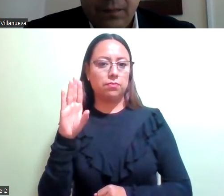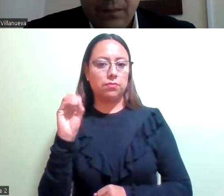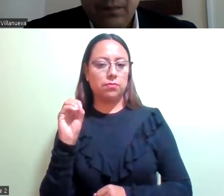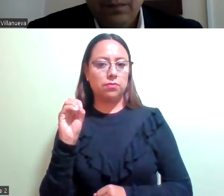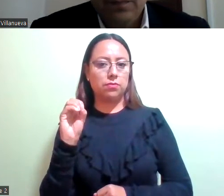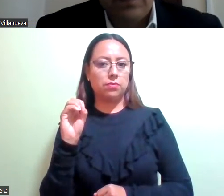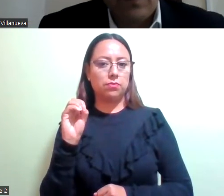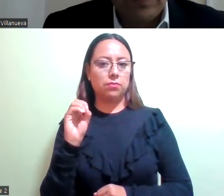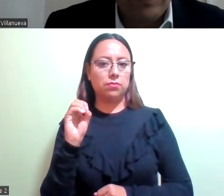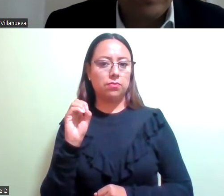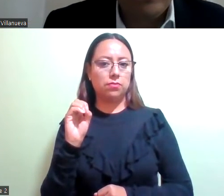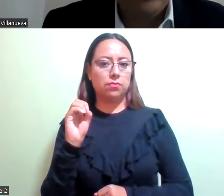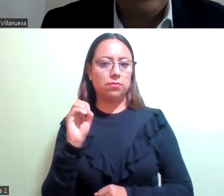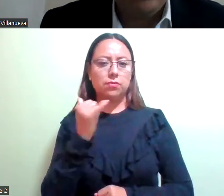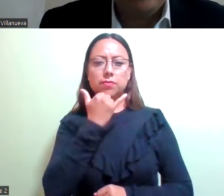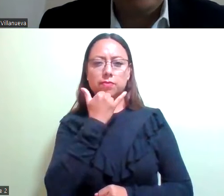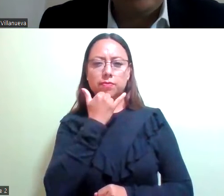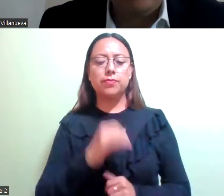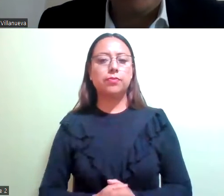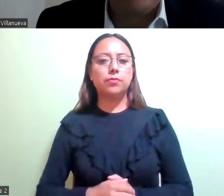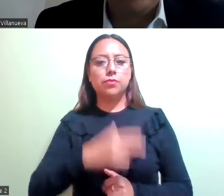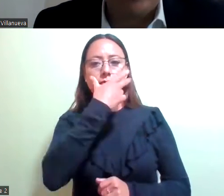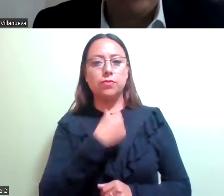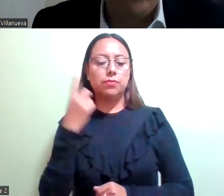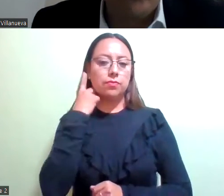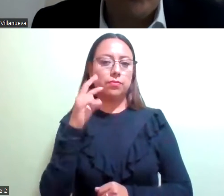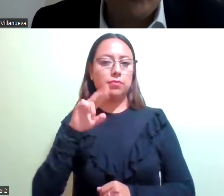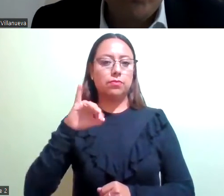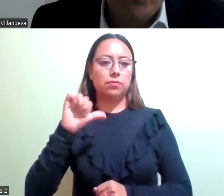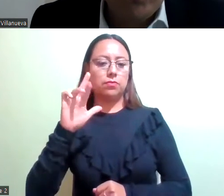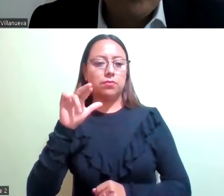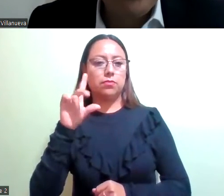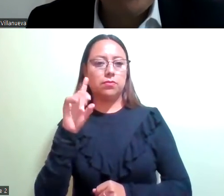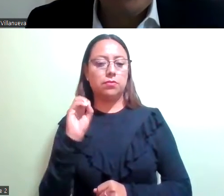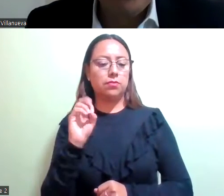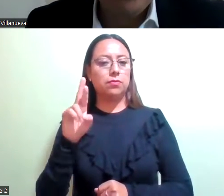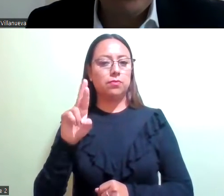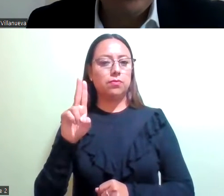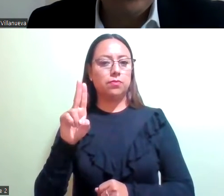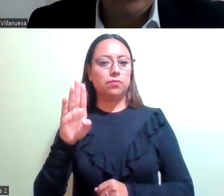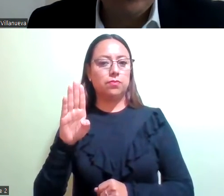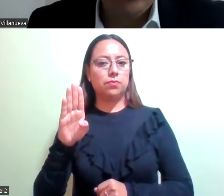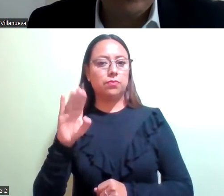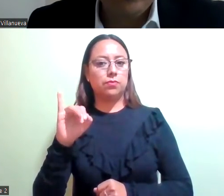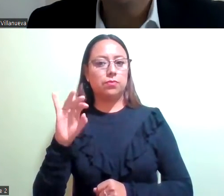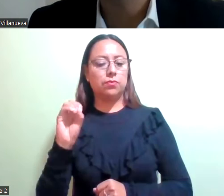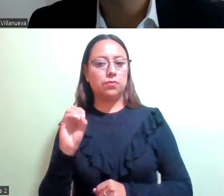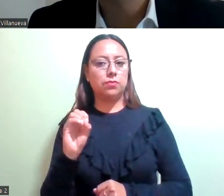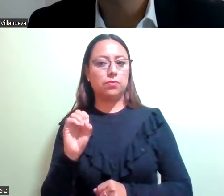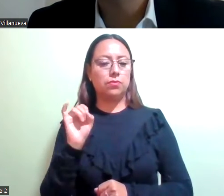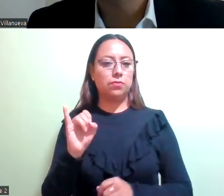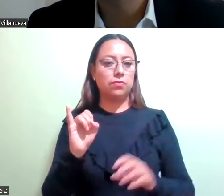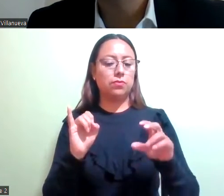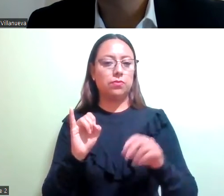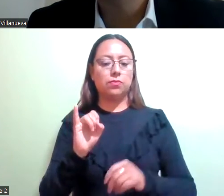Diputado Ricardo Rubio. Ricardo Rubio. Sí, es a favor, en Muchas contra. gracias. Ricardo Rubio